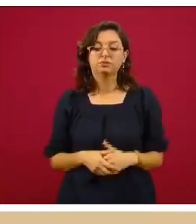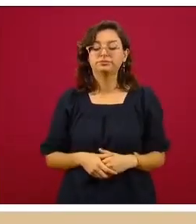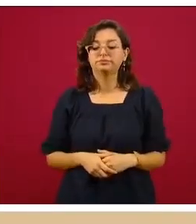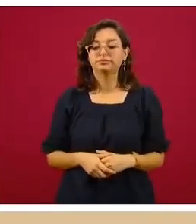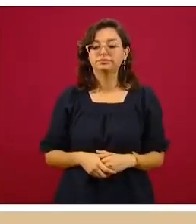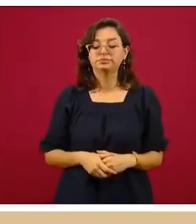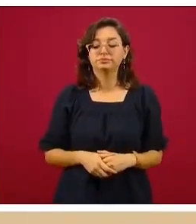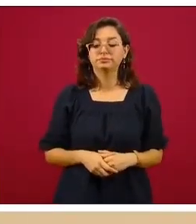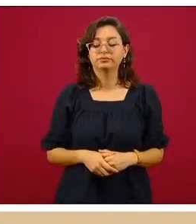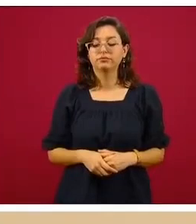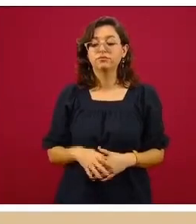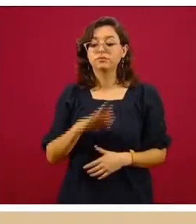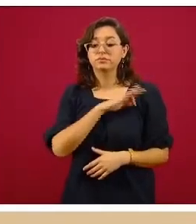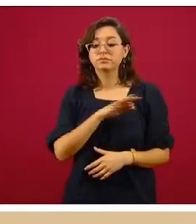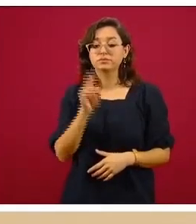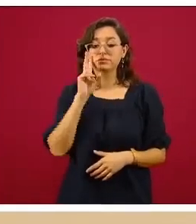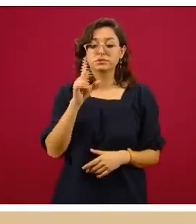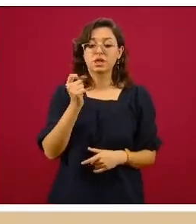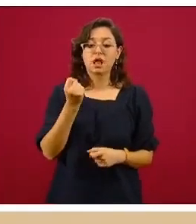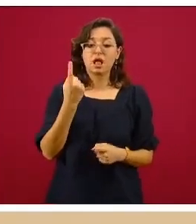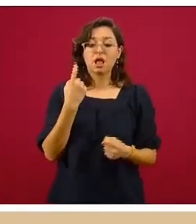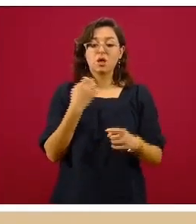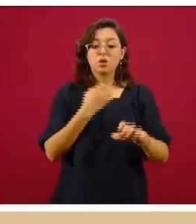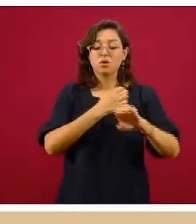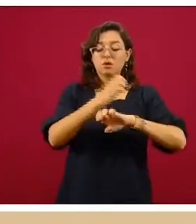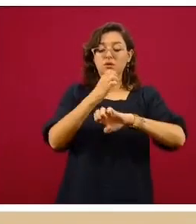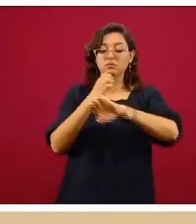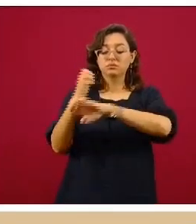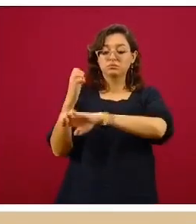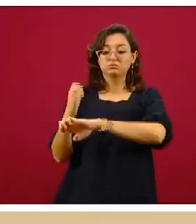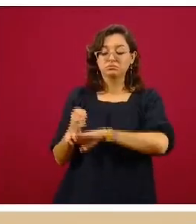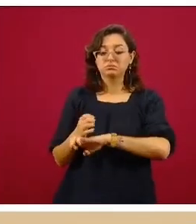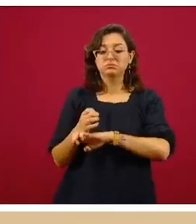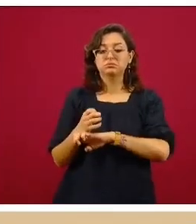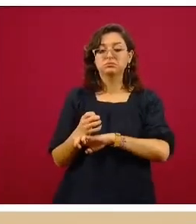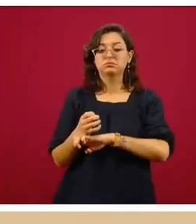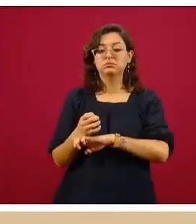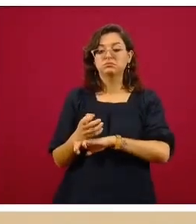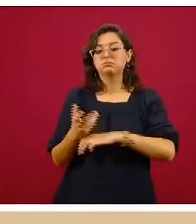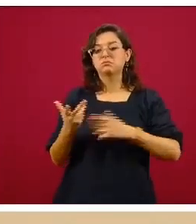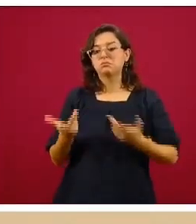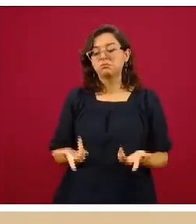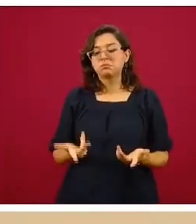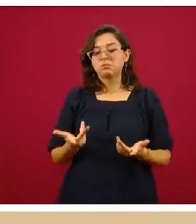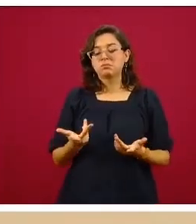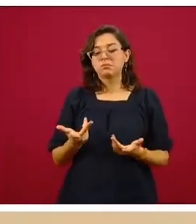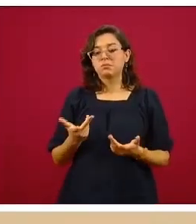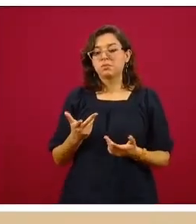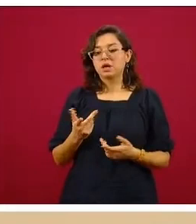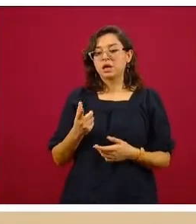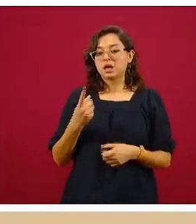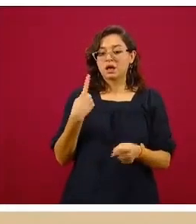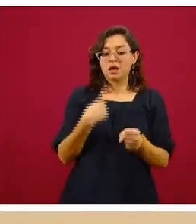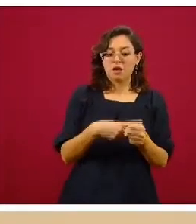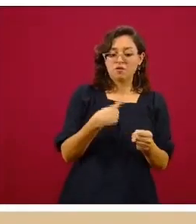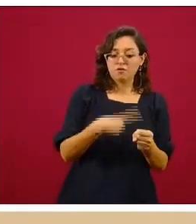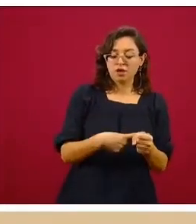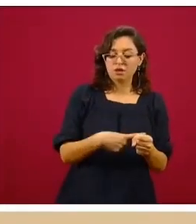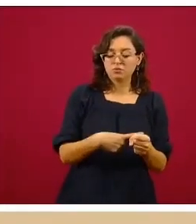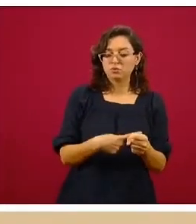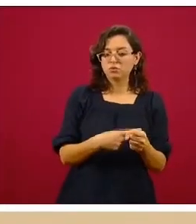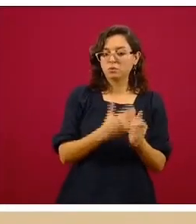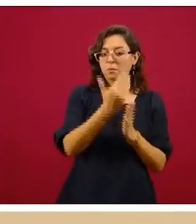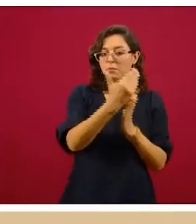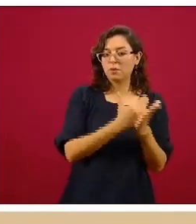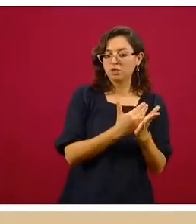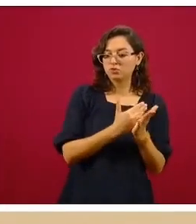48.822. Noten ustedes que hay entidades federativas que incluso tienen menos casos confirmados que casos sospechosos, ¿no?